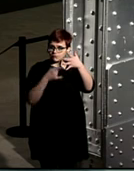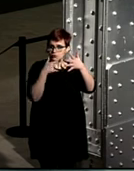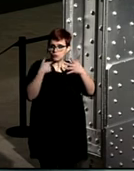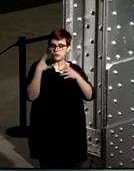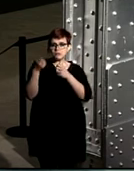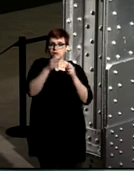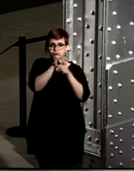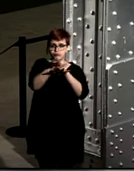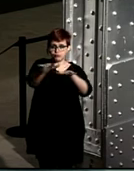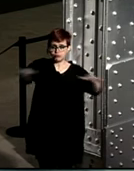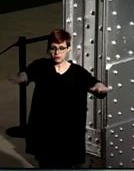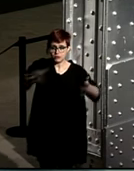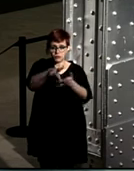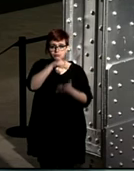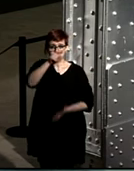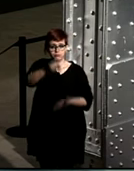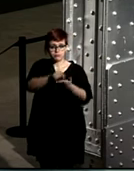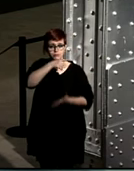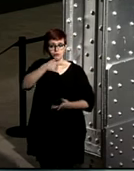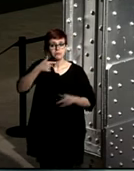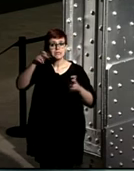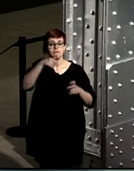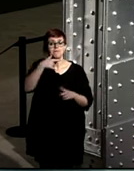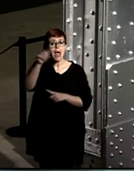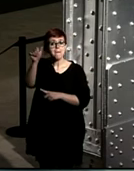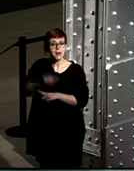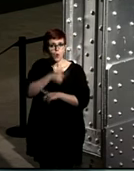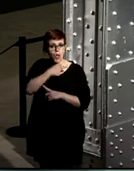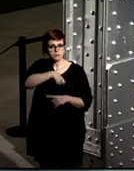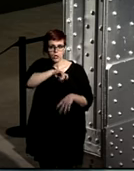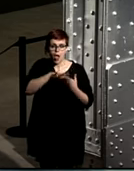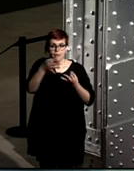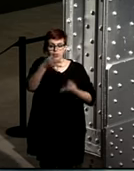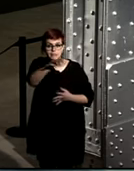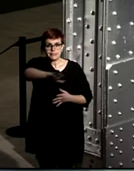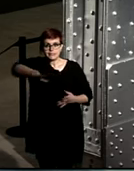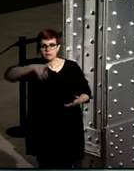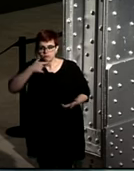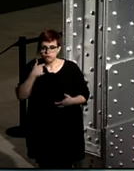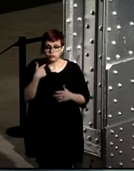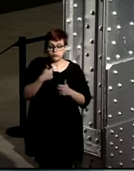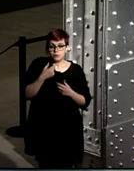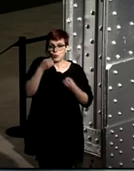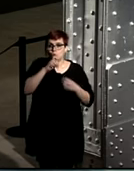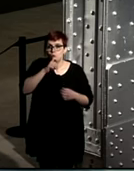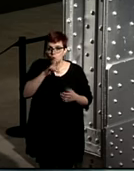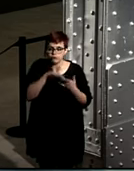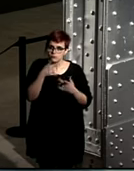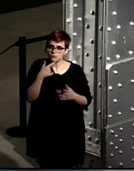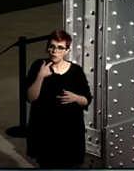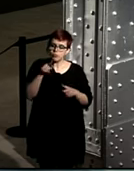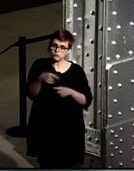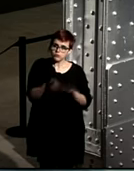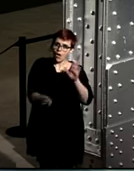bueno y se ha mantenido. Normalmente una película española cuesta mucho situarla y cuesta el doble todavía mantenerla,